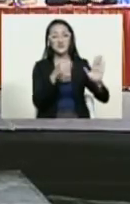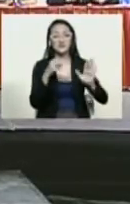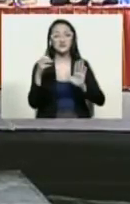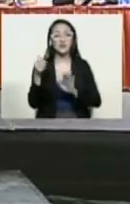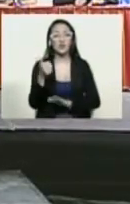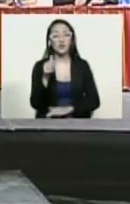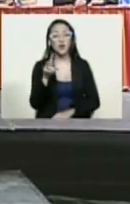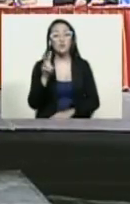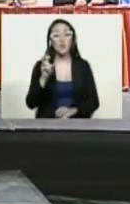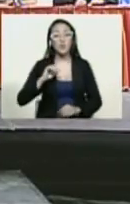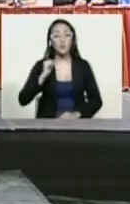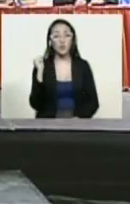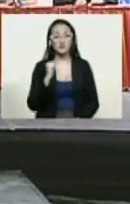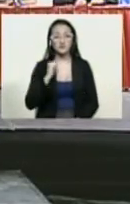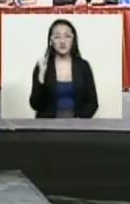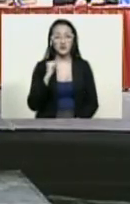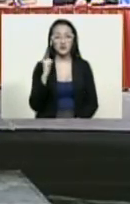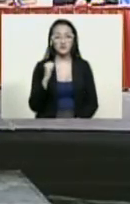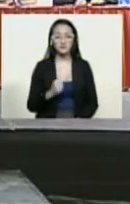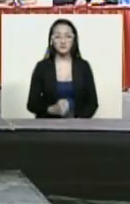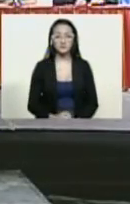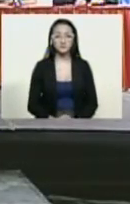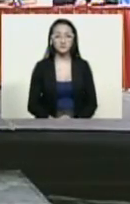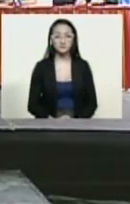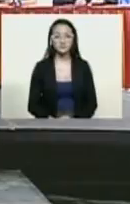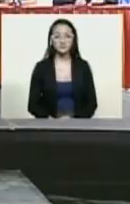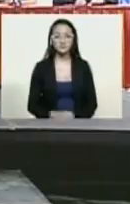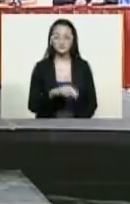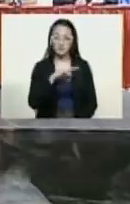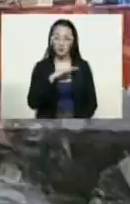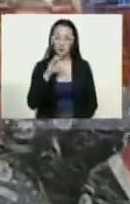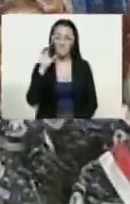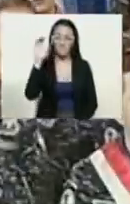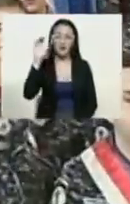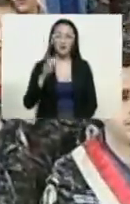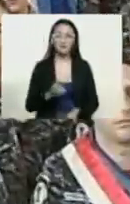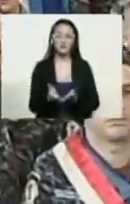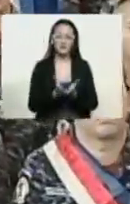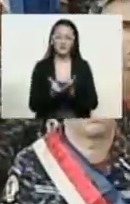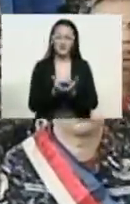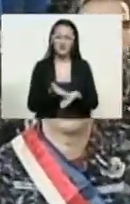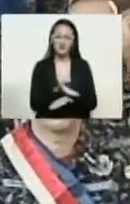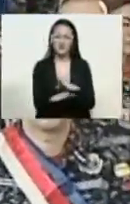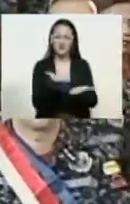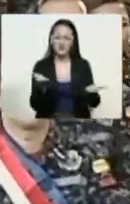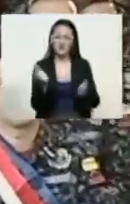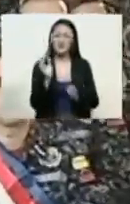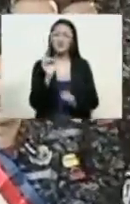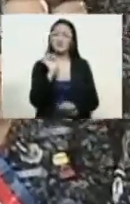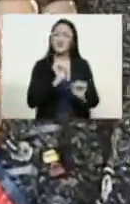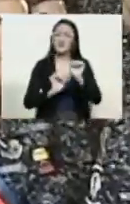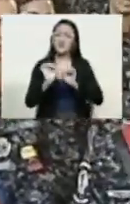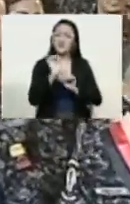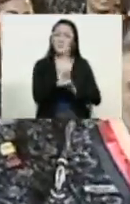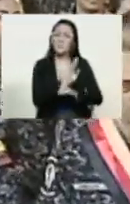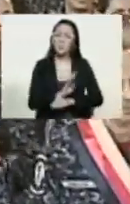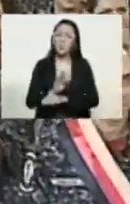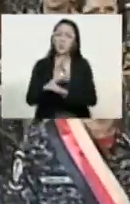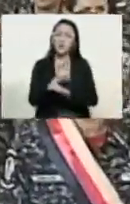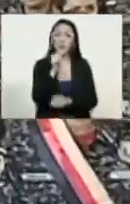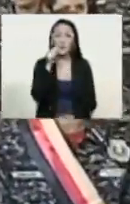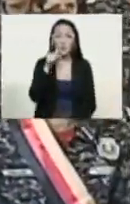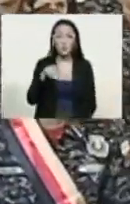3.610 nuevos policías para la patria, para servir, defender y proteger a nuestro